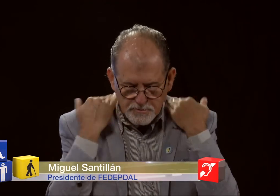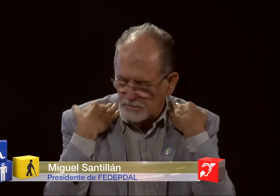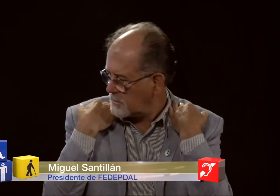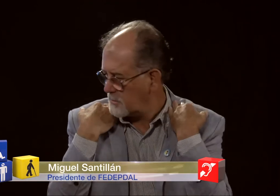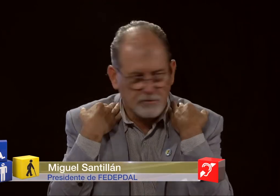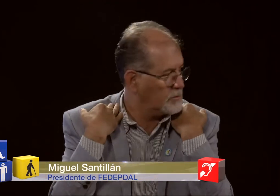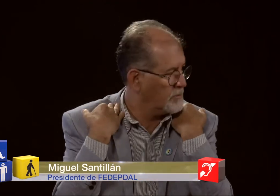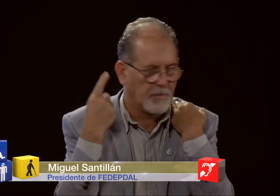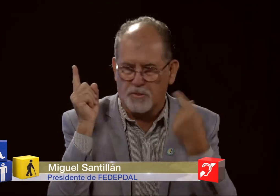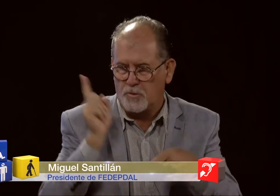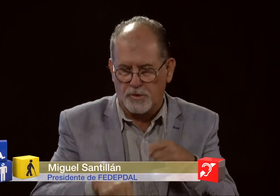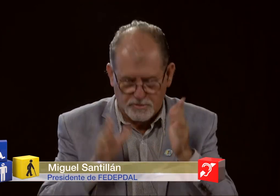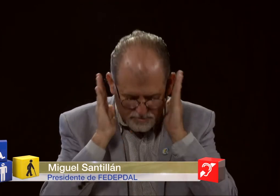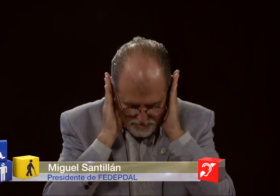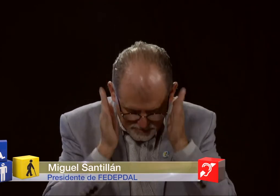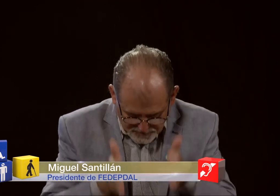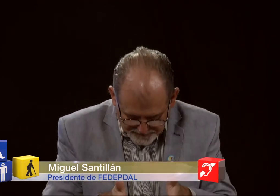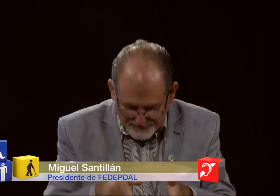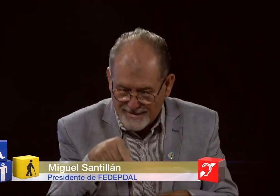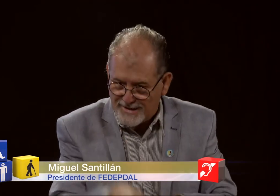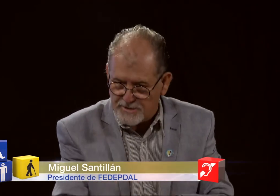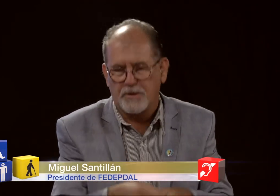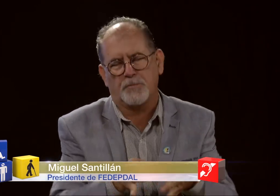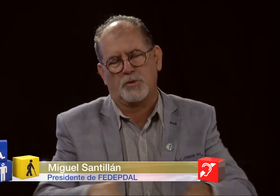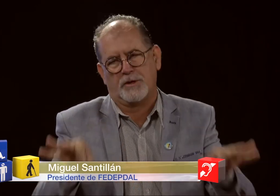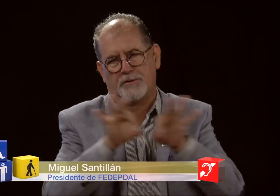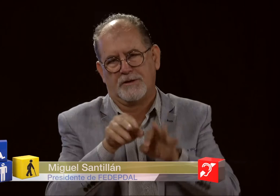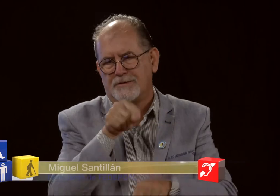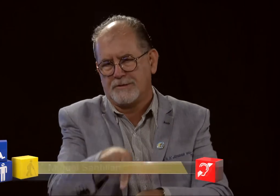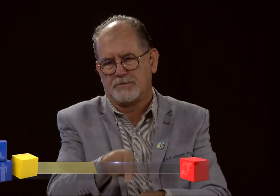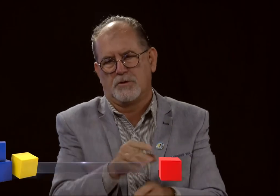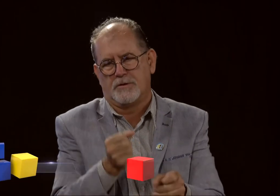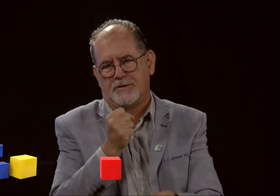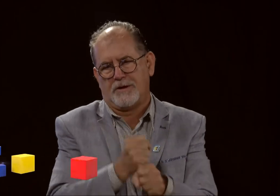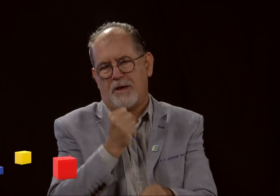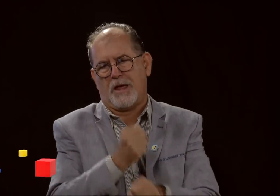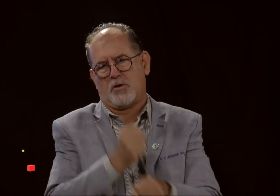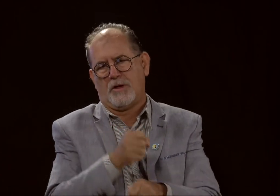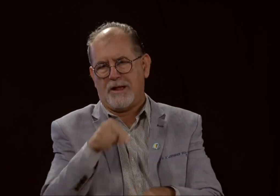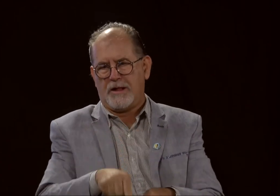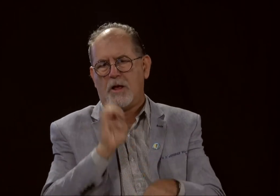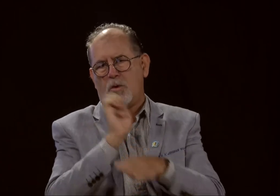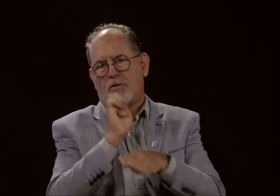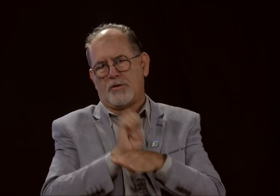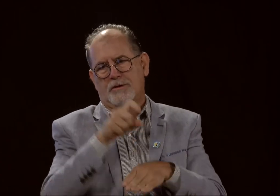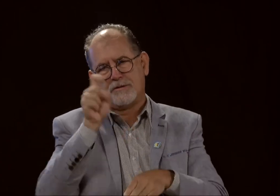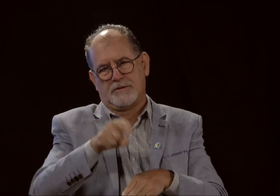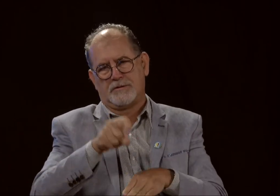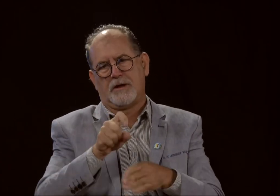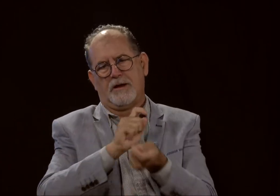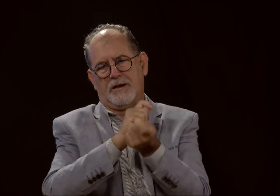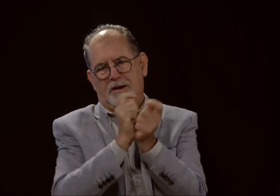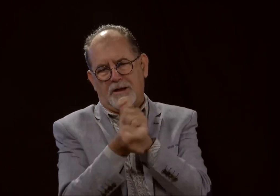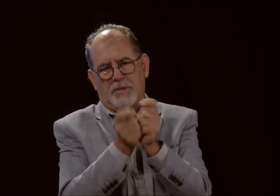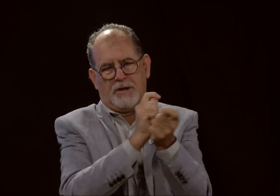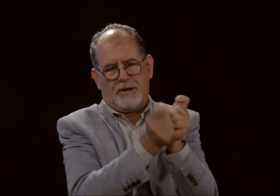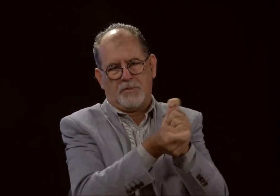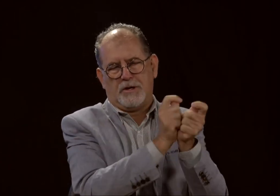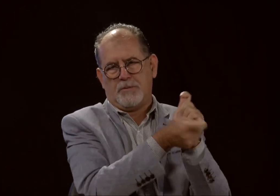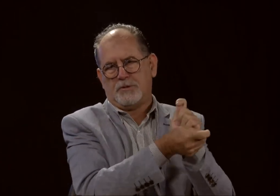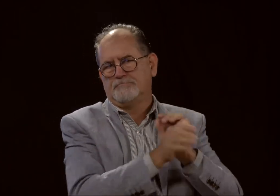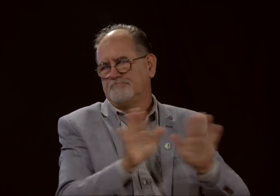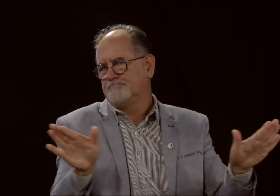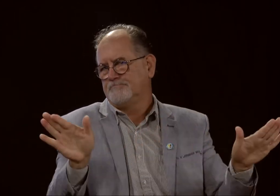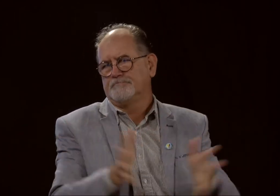deportista está bien. Él no puede estar moviendo la cabeza. Este es el trabajo que